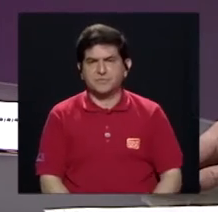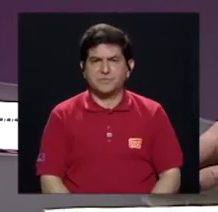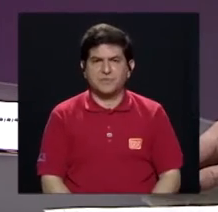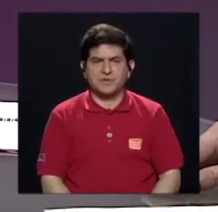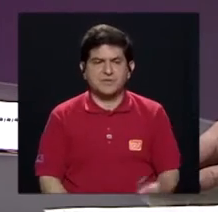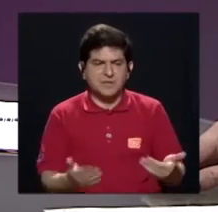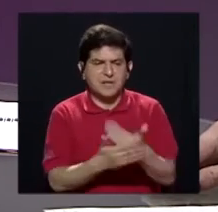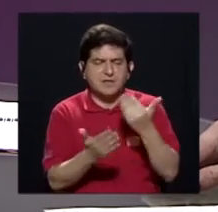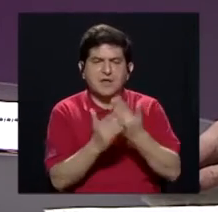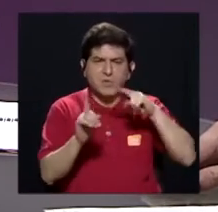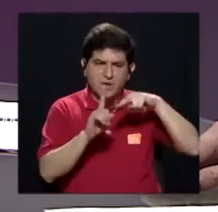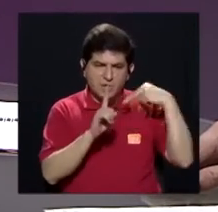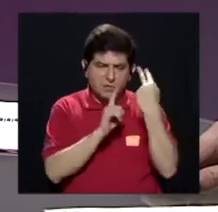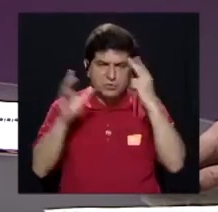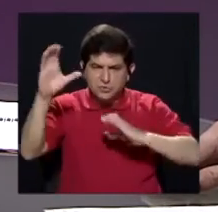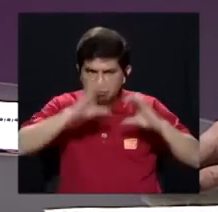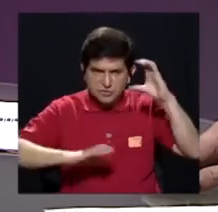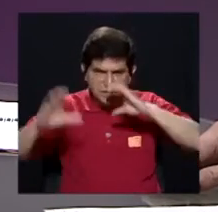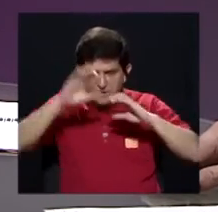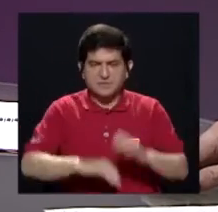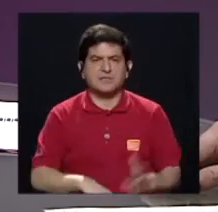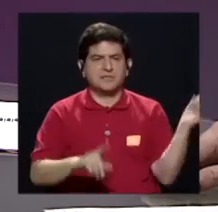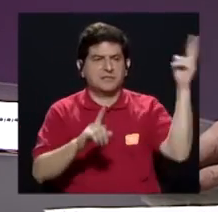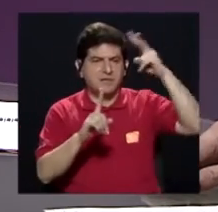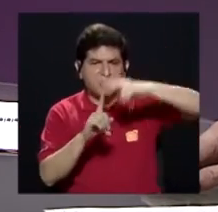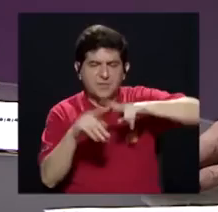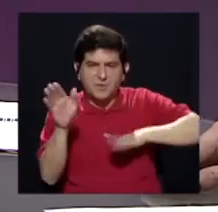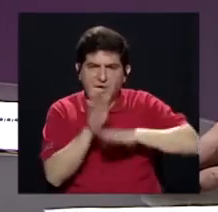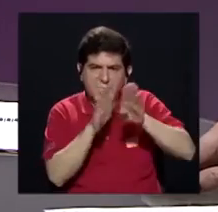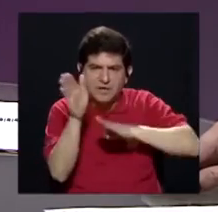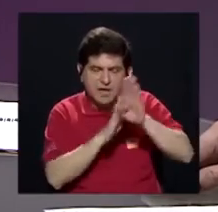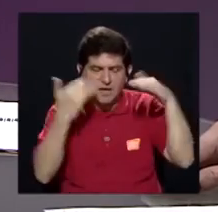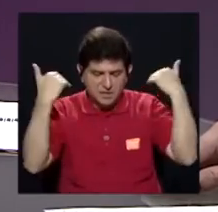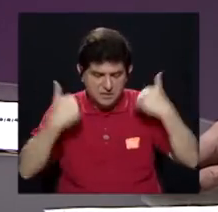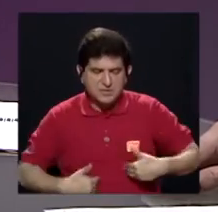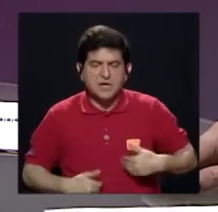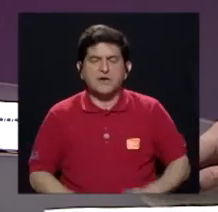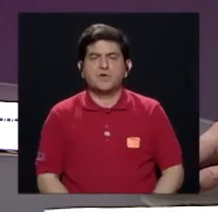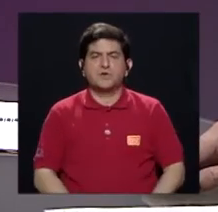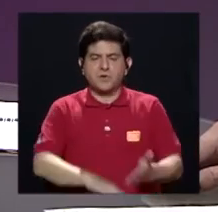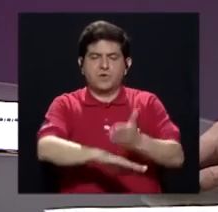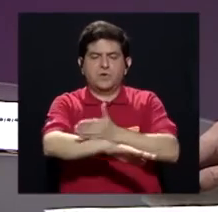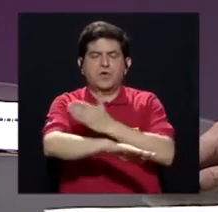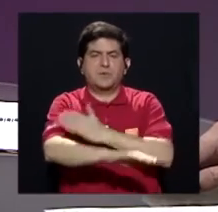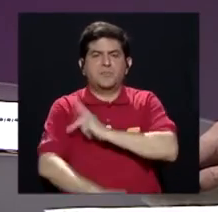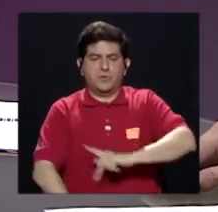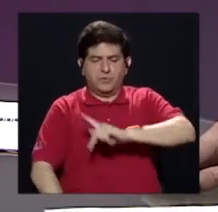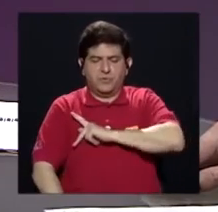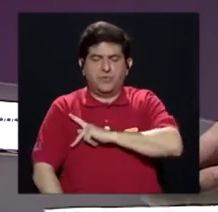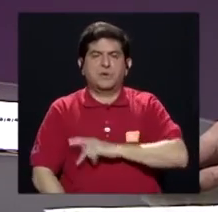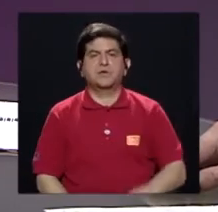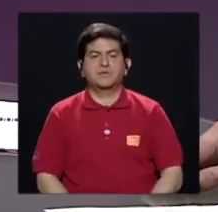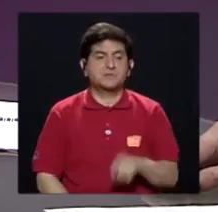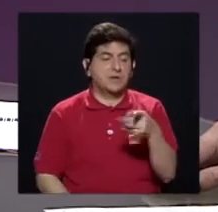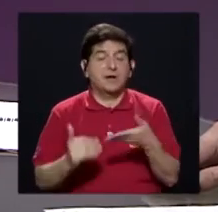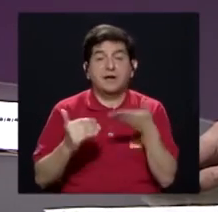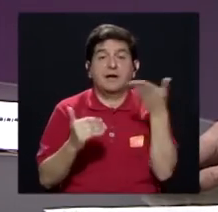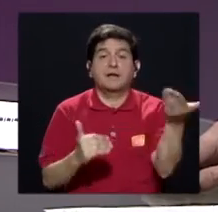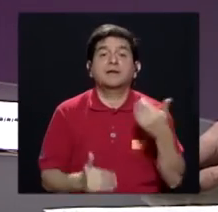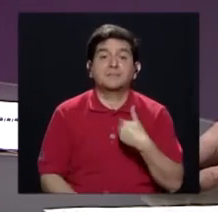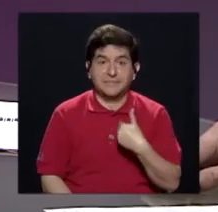de los nuevos paradigmas científicos aplicados al desarrollo humano, al crecimiento personal, da muchos